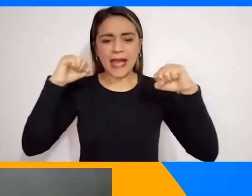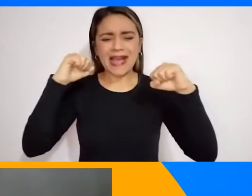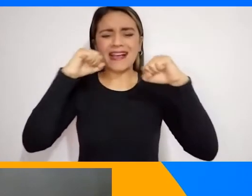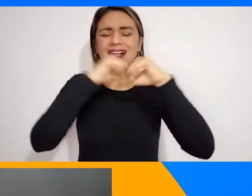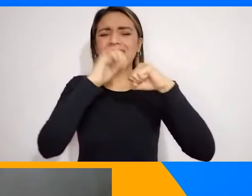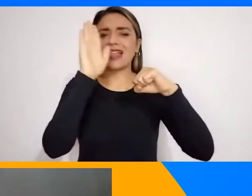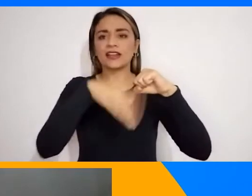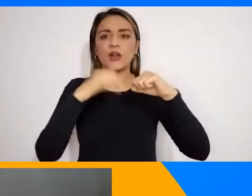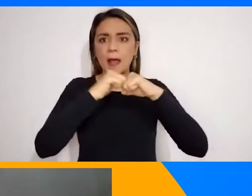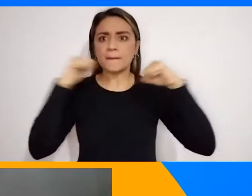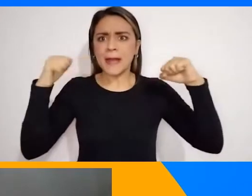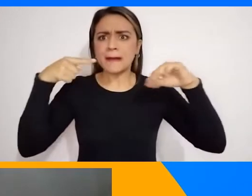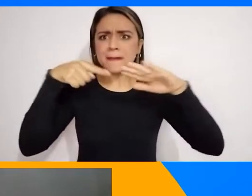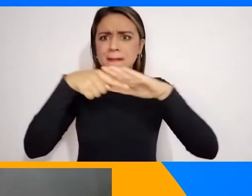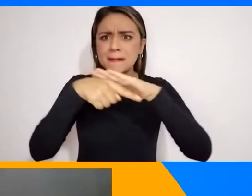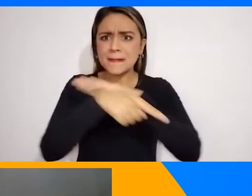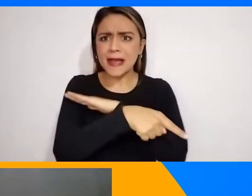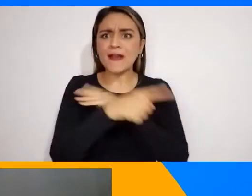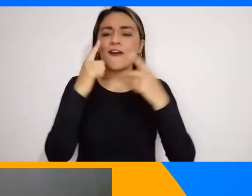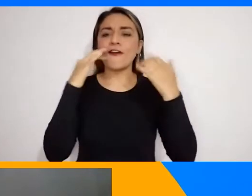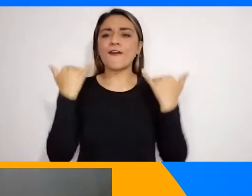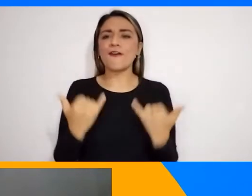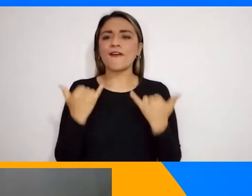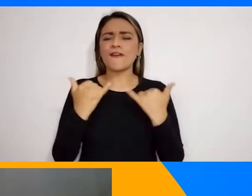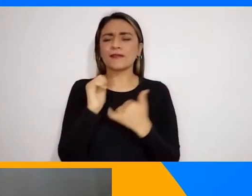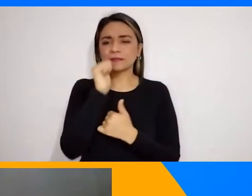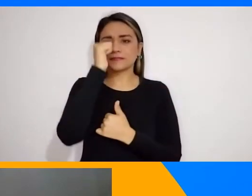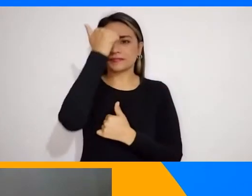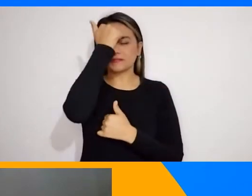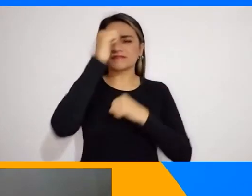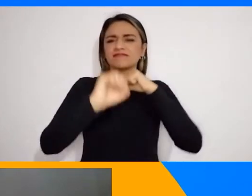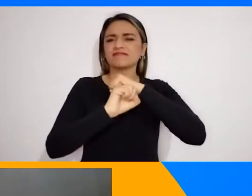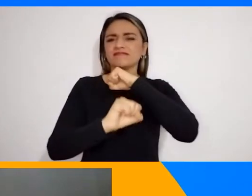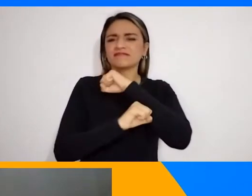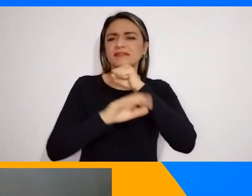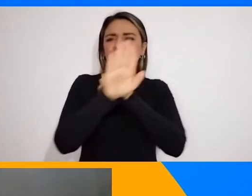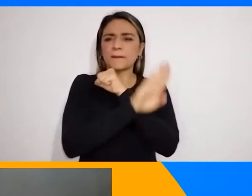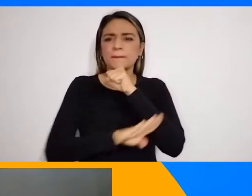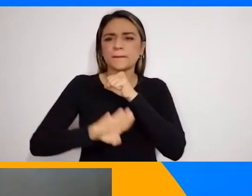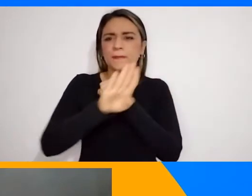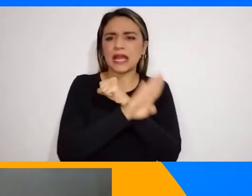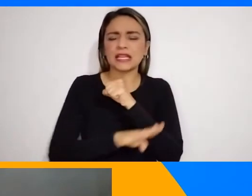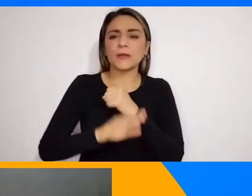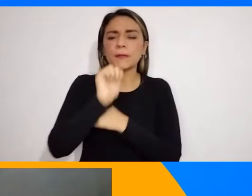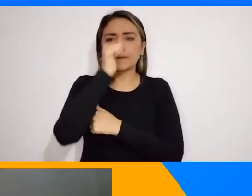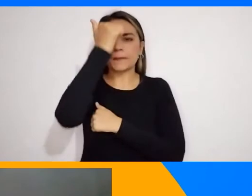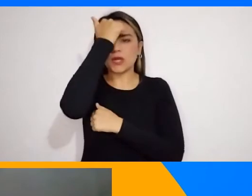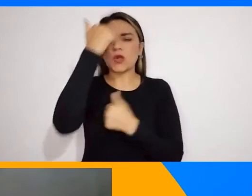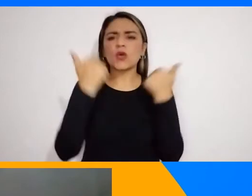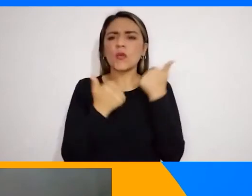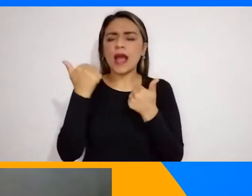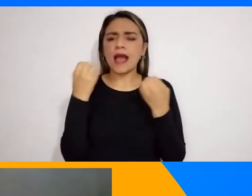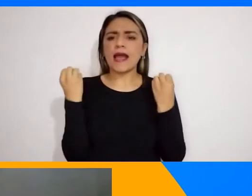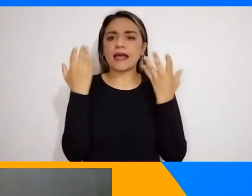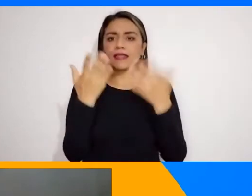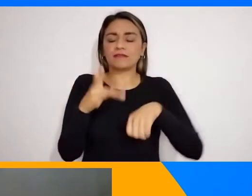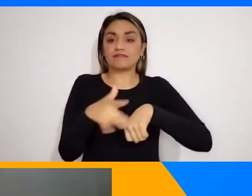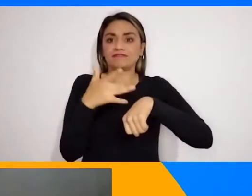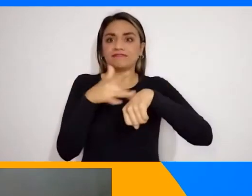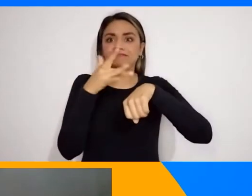hoy pues vamos a ver como lo fundamental, lo básico, pero principalmente es generar una gran